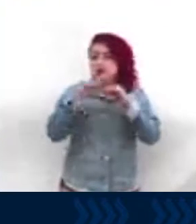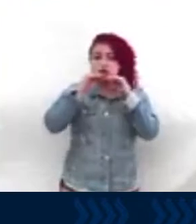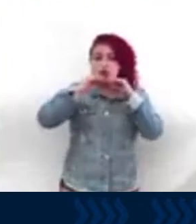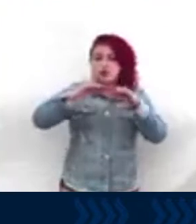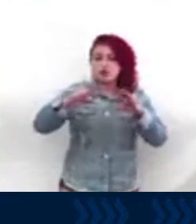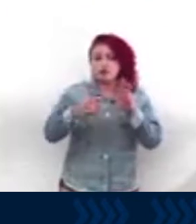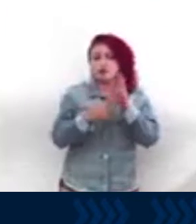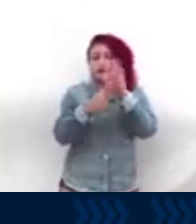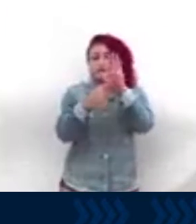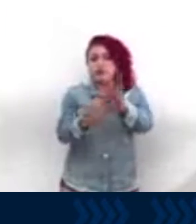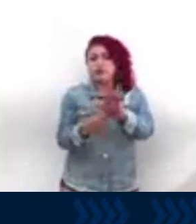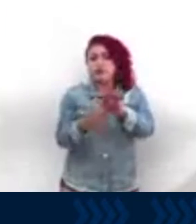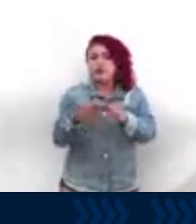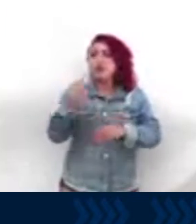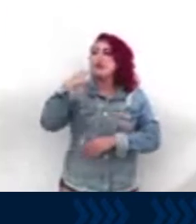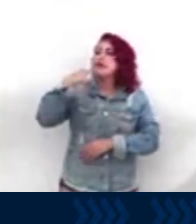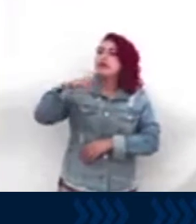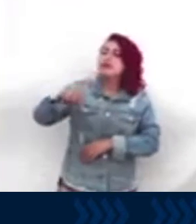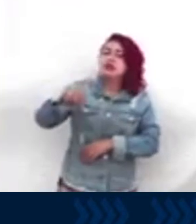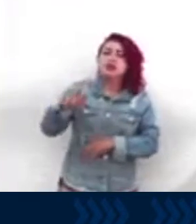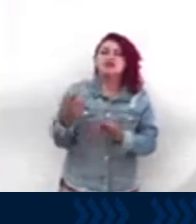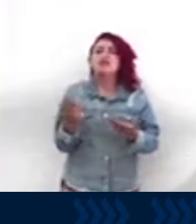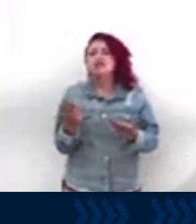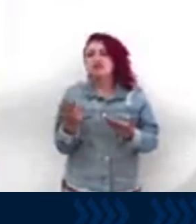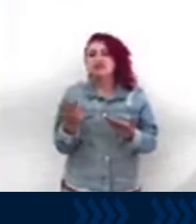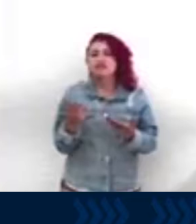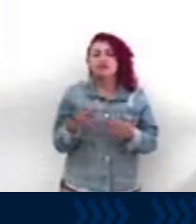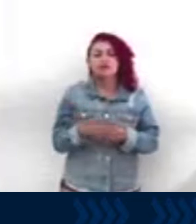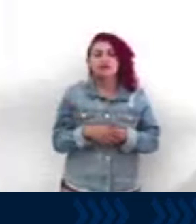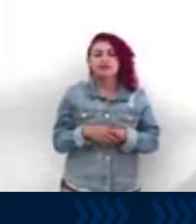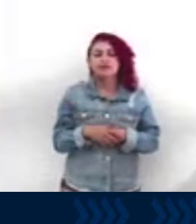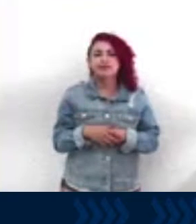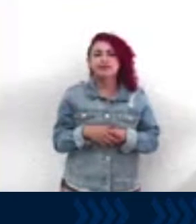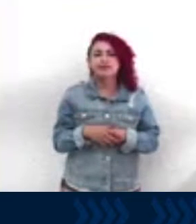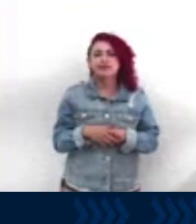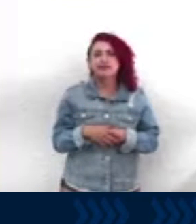emitimos o presentamos una queja por